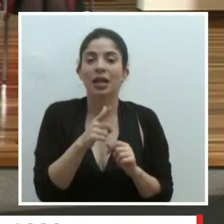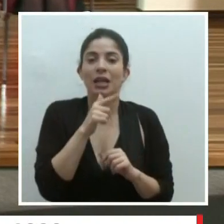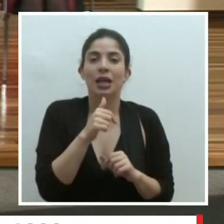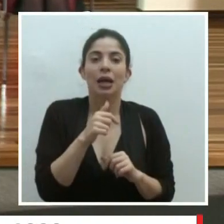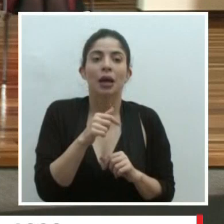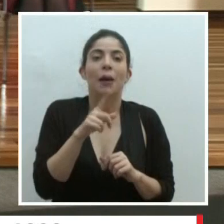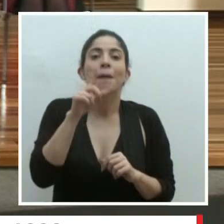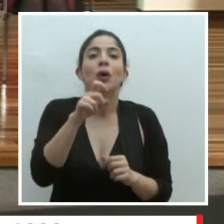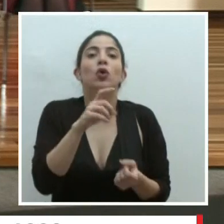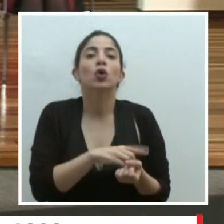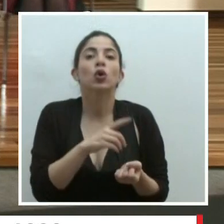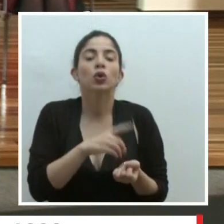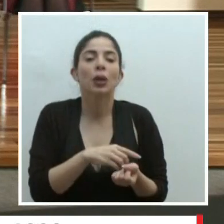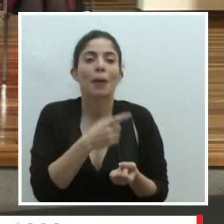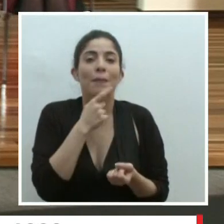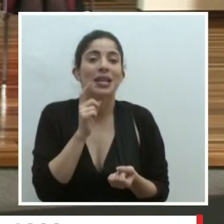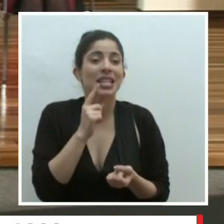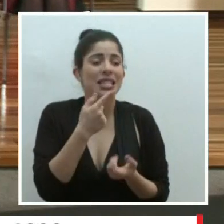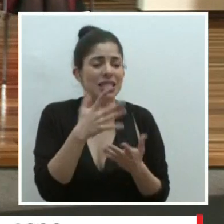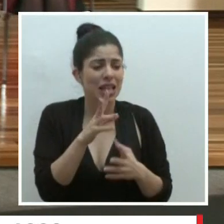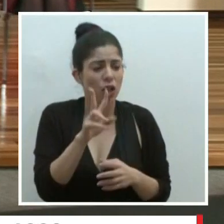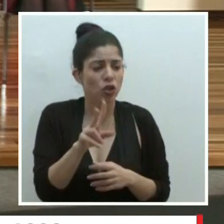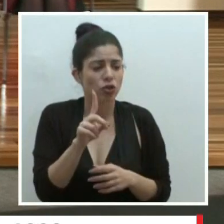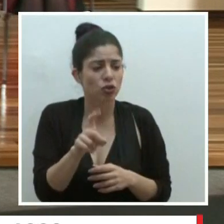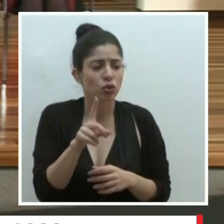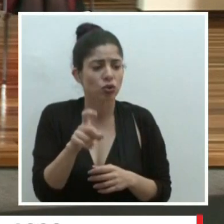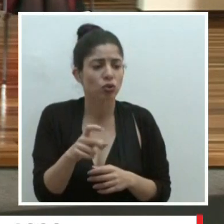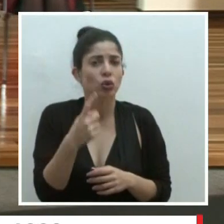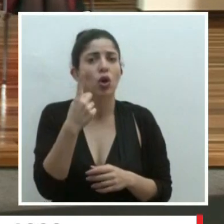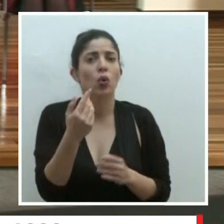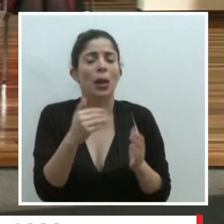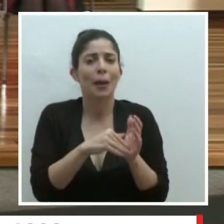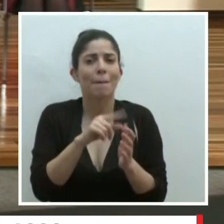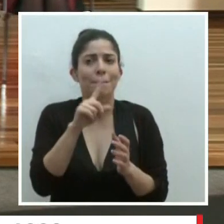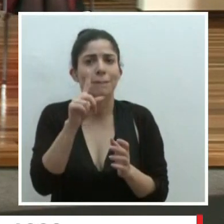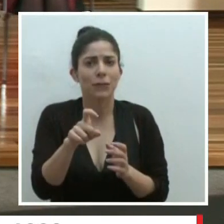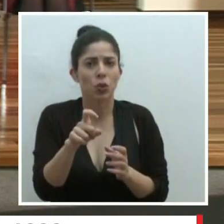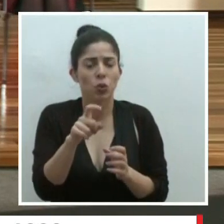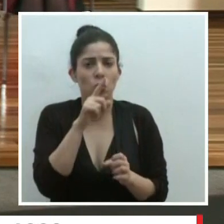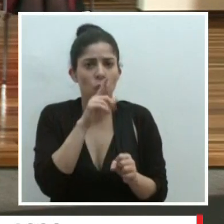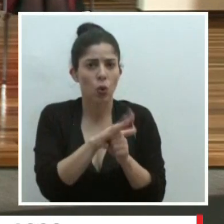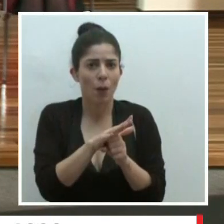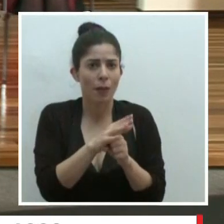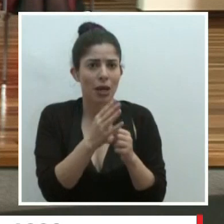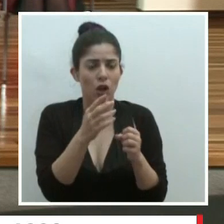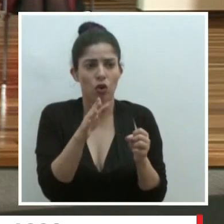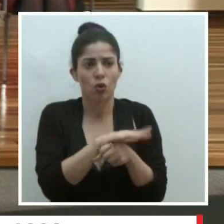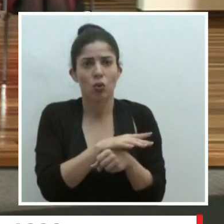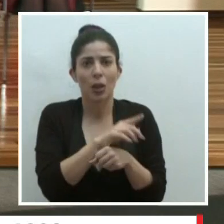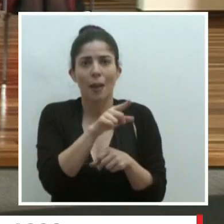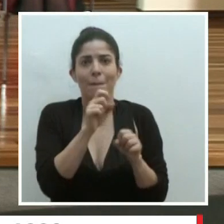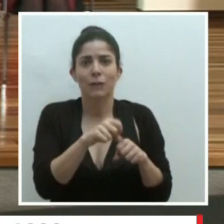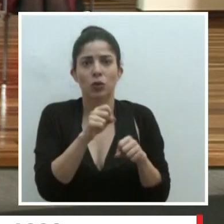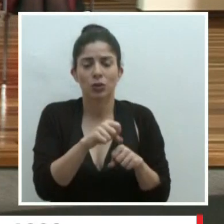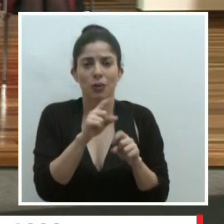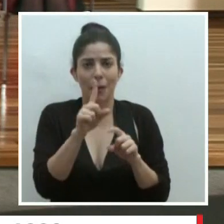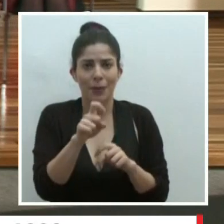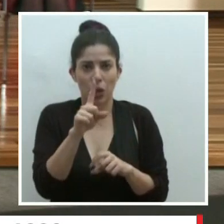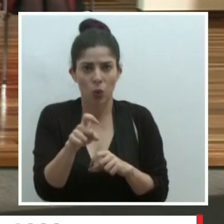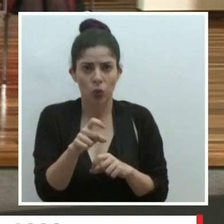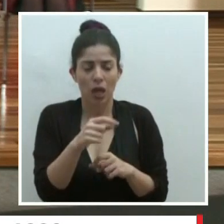La pregunta de la doctora... Pablo, ya usted hizo 2 consultas y una repregunta, eso cumple con su cantidad de posibilidades para